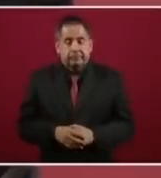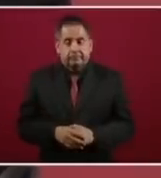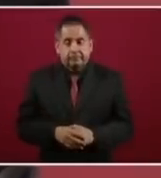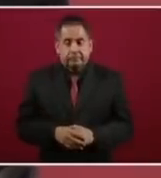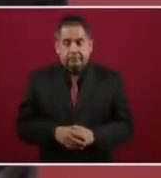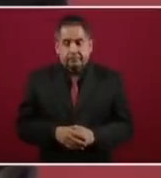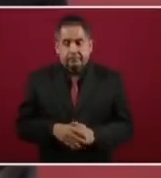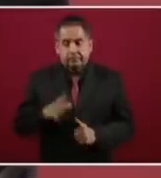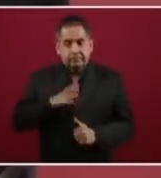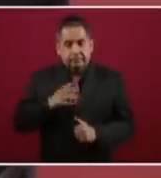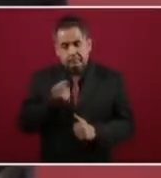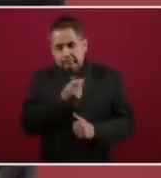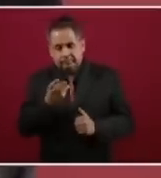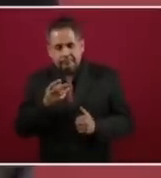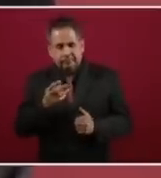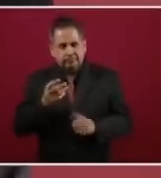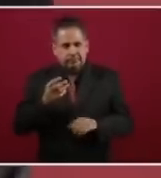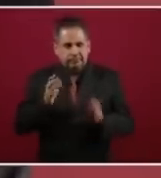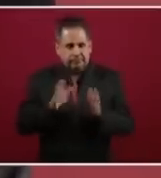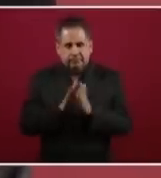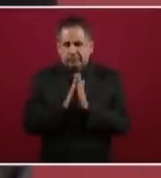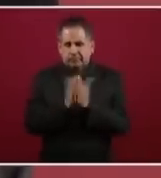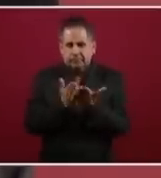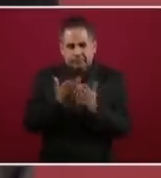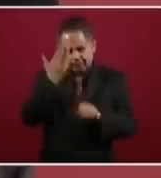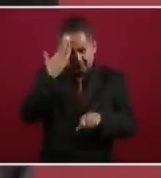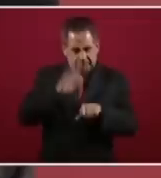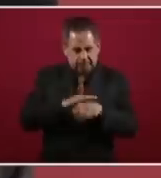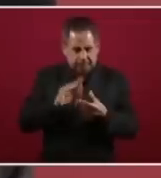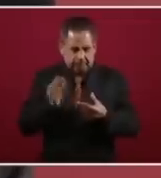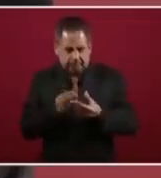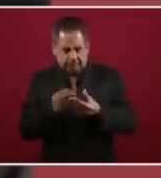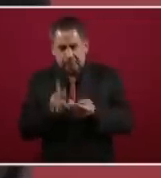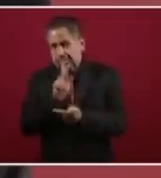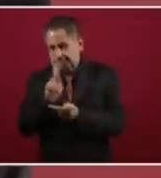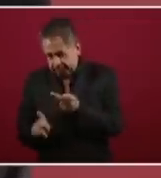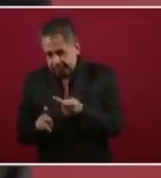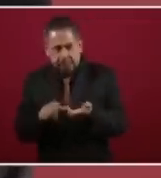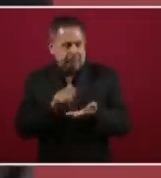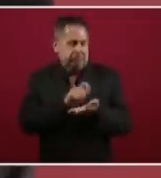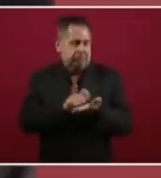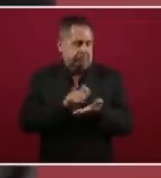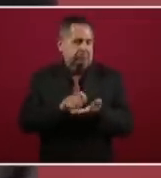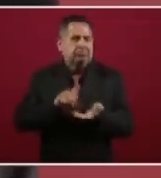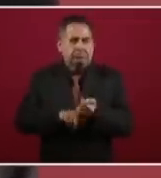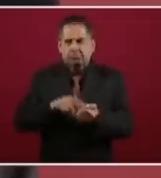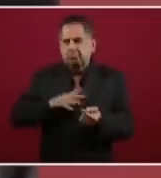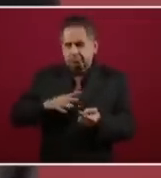Hay unas memorias no terminadas, inconclusas,